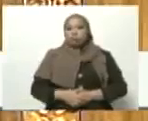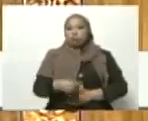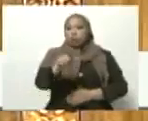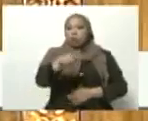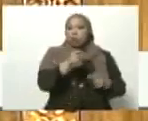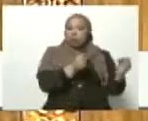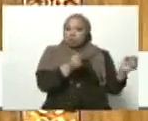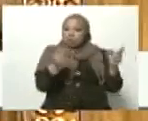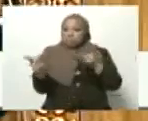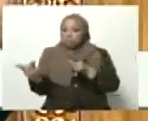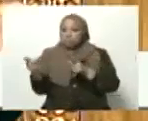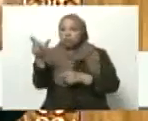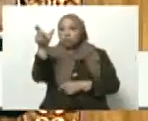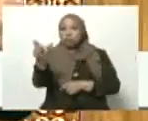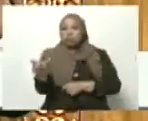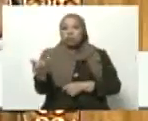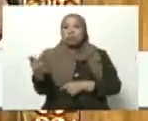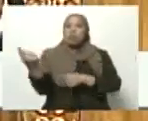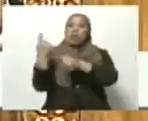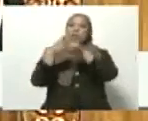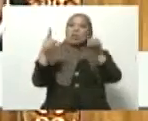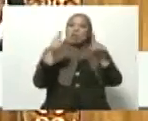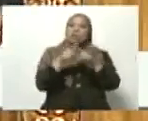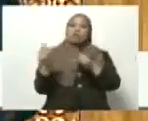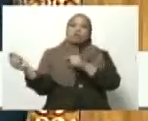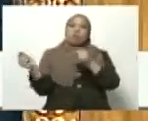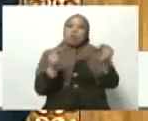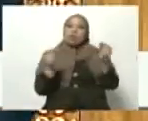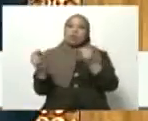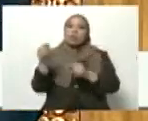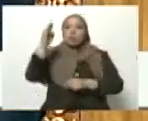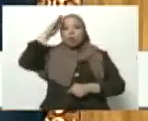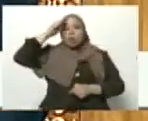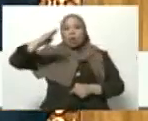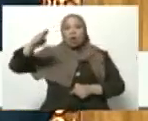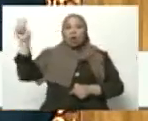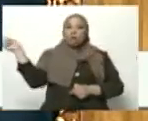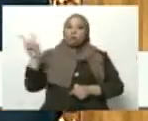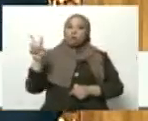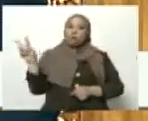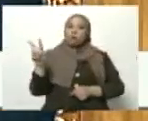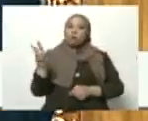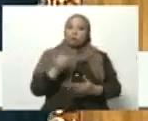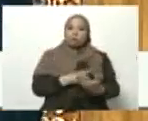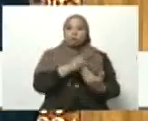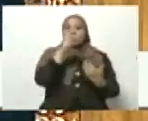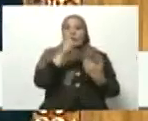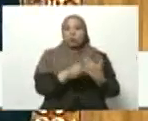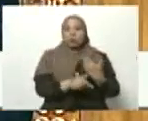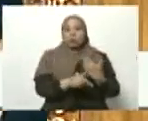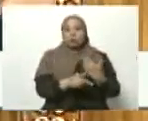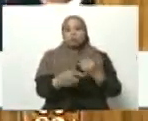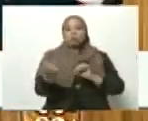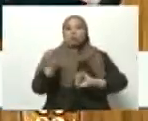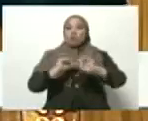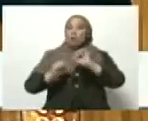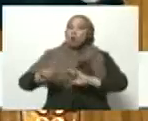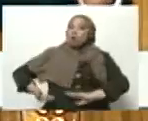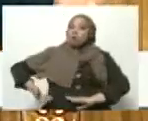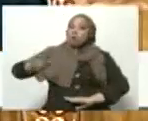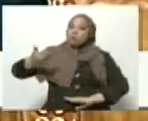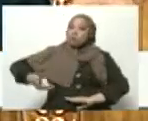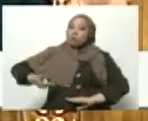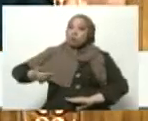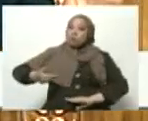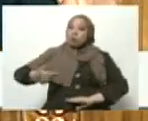de la discusión se concentró en distintas formas de ataque militar a Venezuela, que proponían, porque hay un cambio importante, Trump estaba